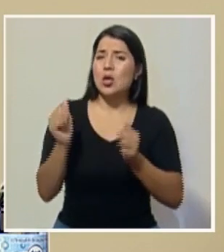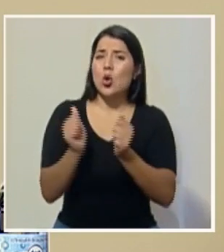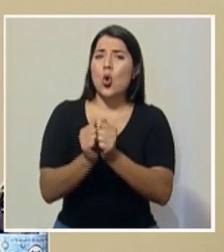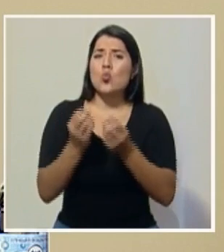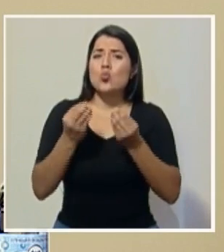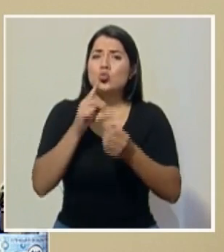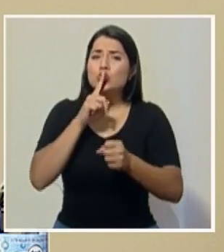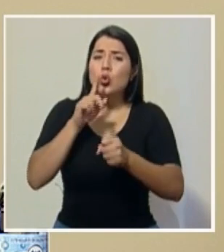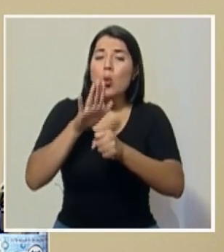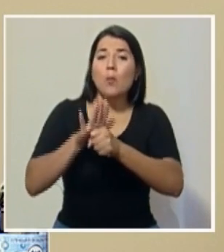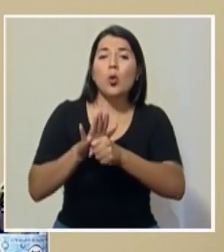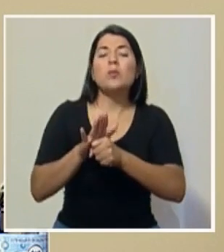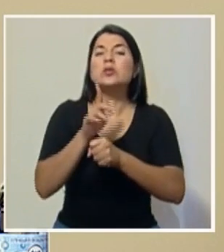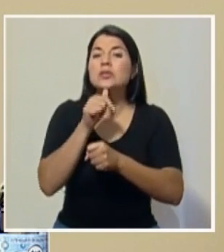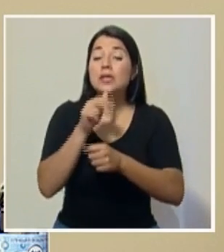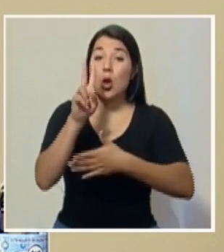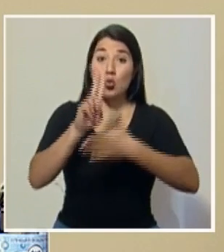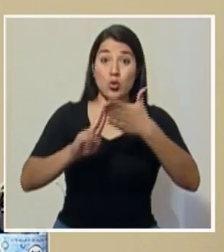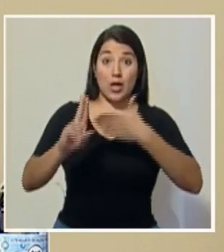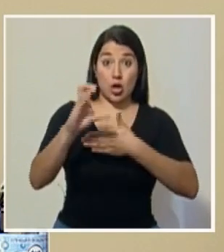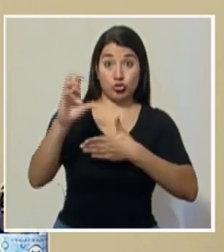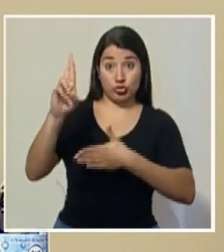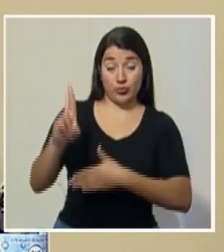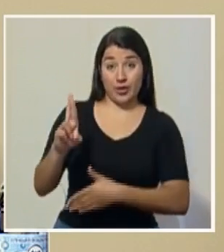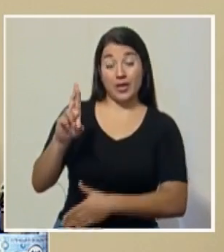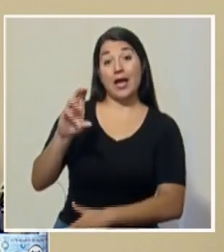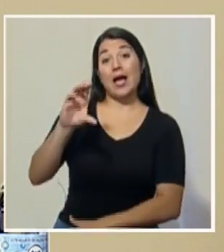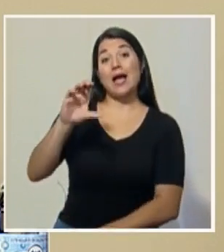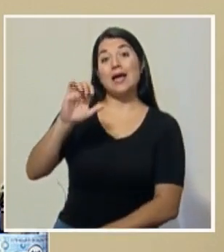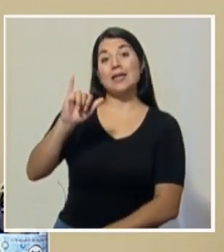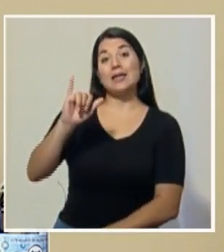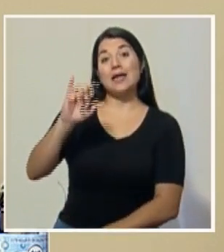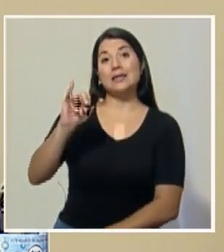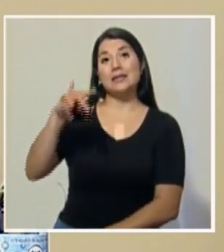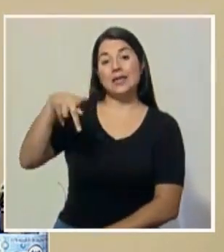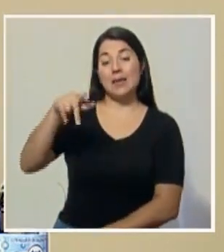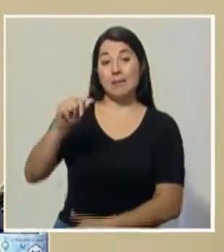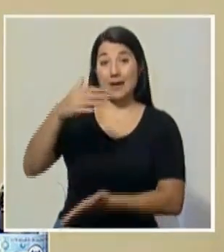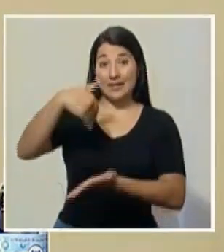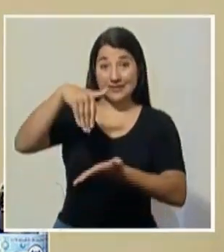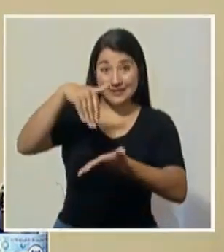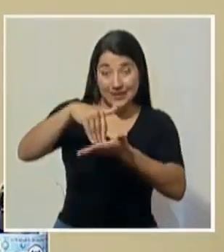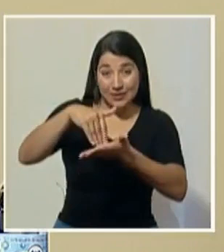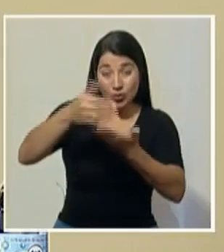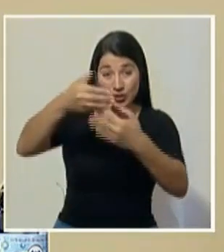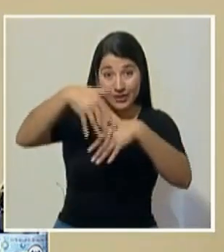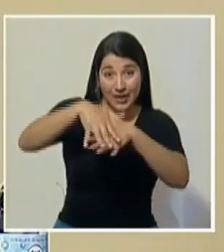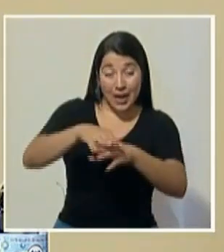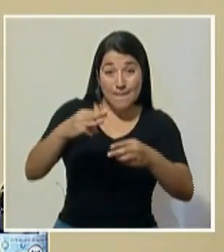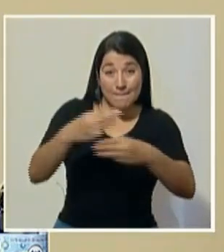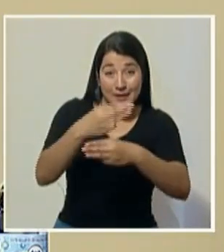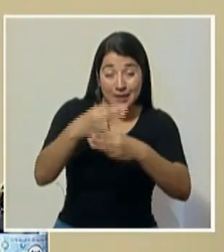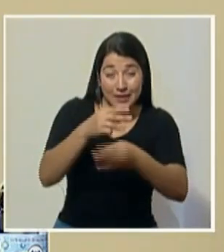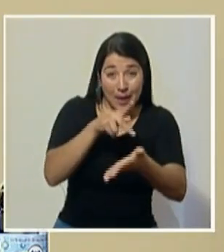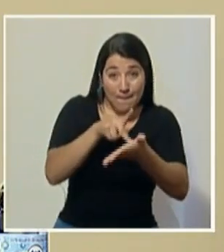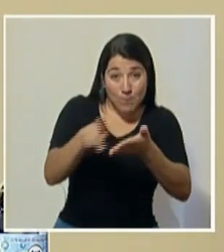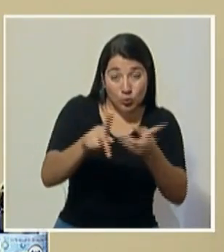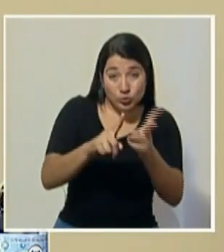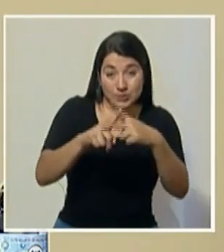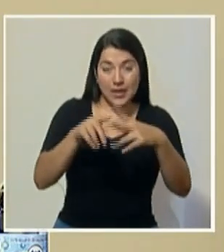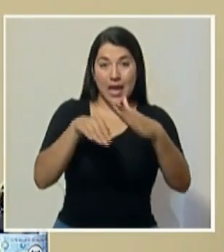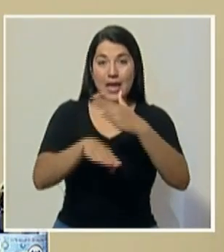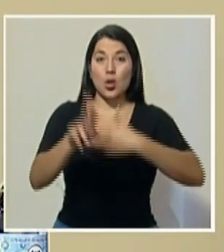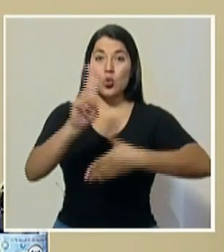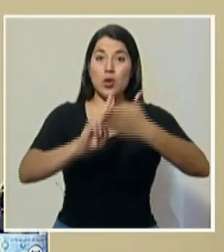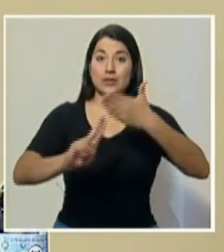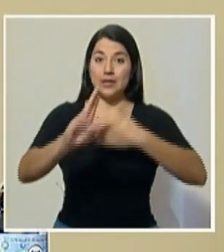la Universidad de Costa Rica a través del CIMPA, el Centro Integrado de Matemática Pura y Aplicada de la Escuela de Matemática de la Universidad